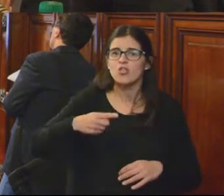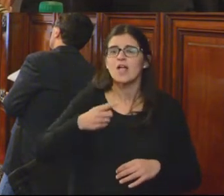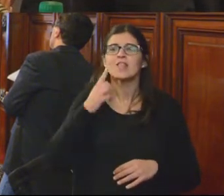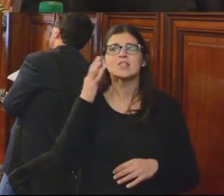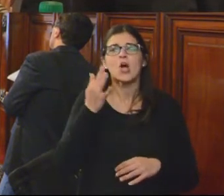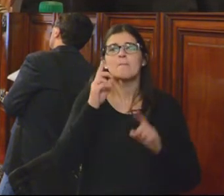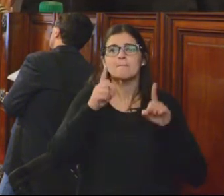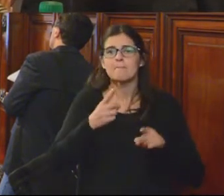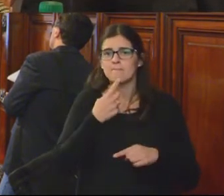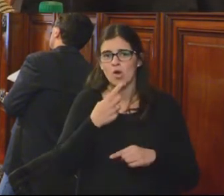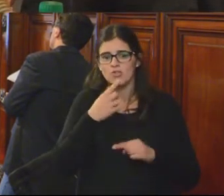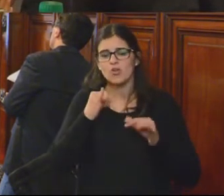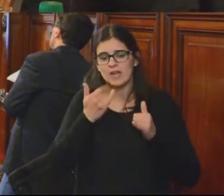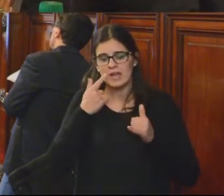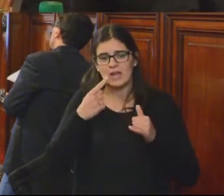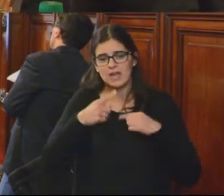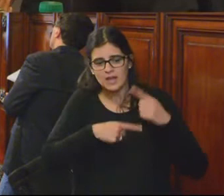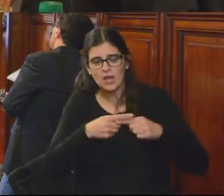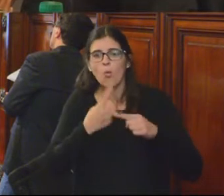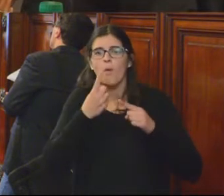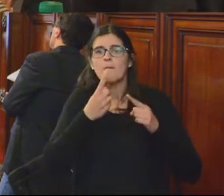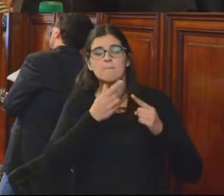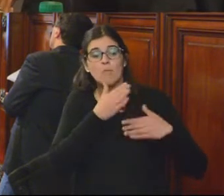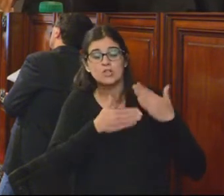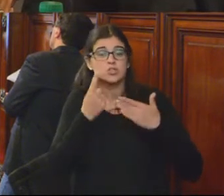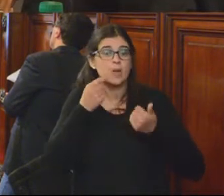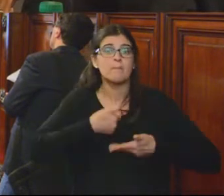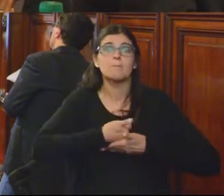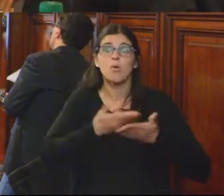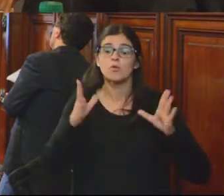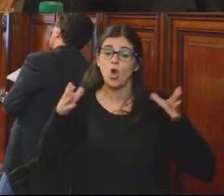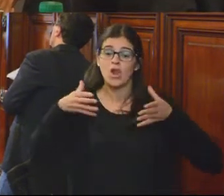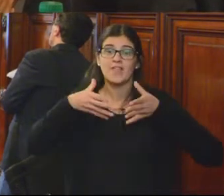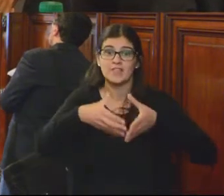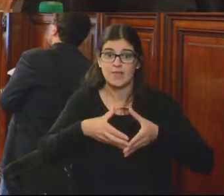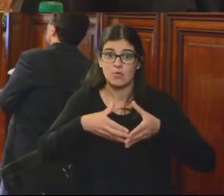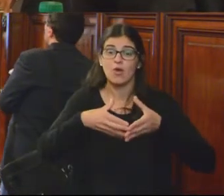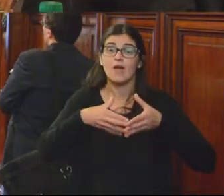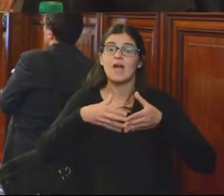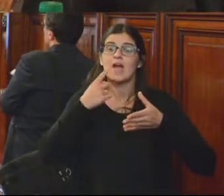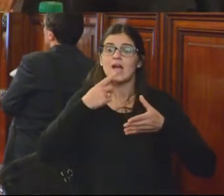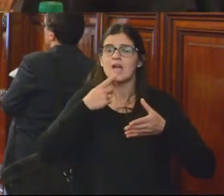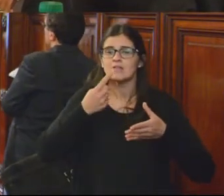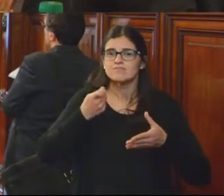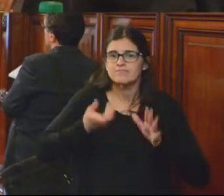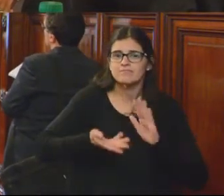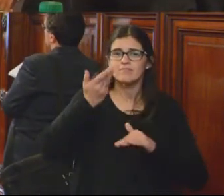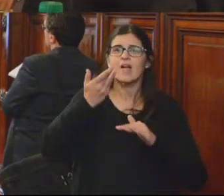teórico-político que ha llevado incluso a que un proceso público, colectivo, en voz alta, de